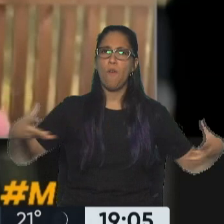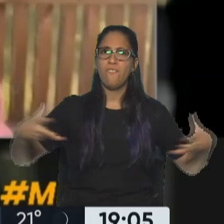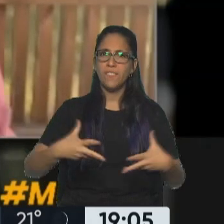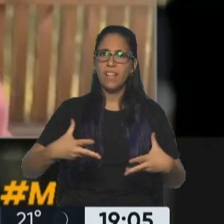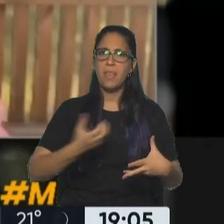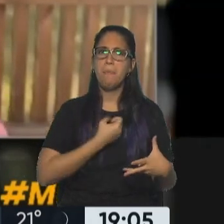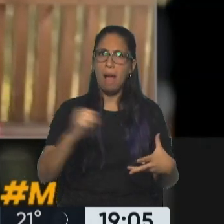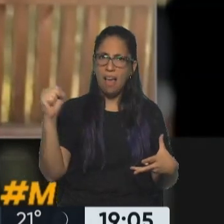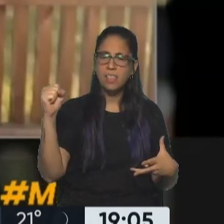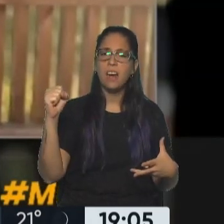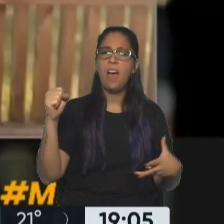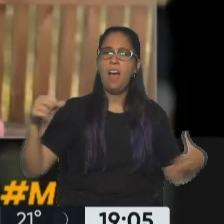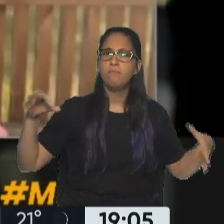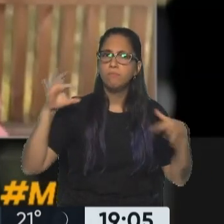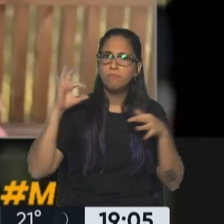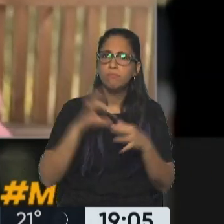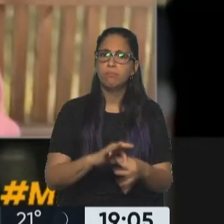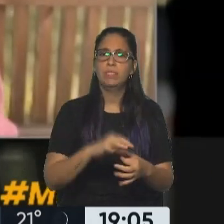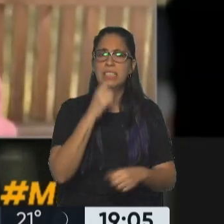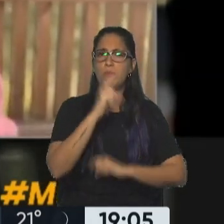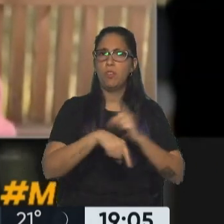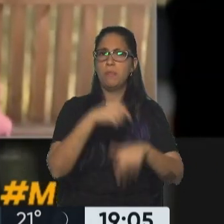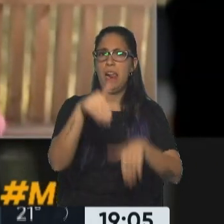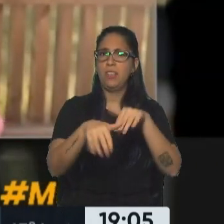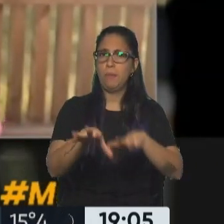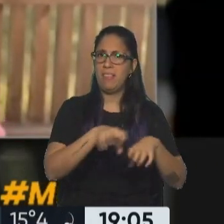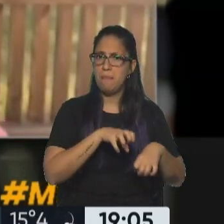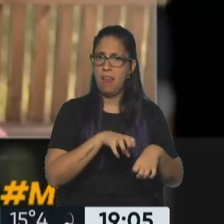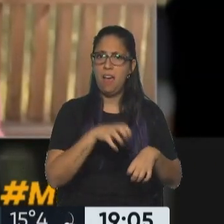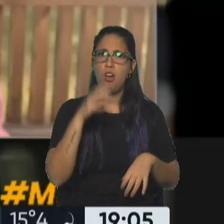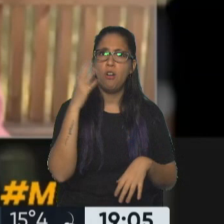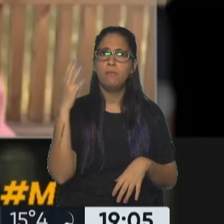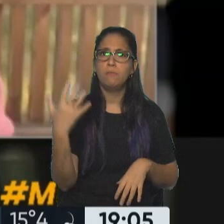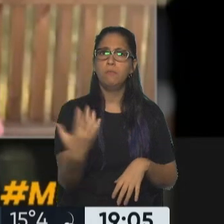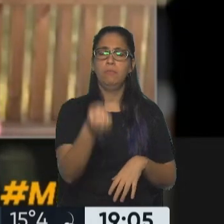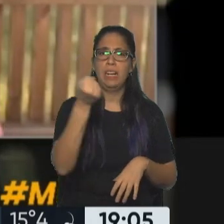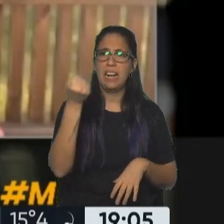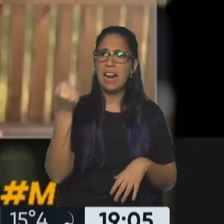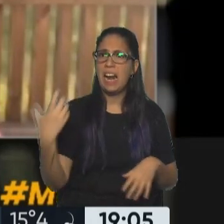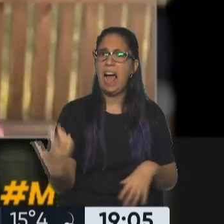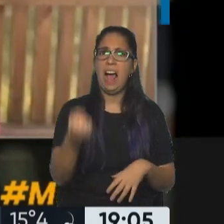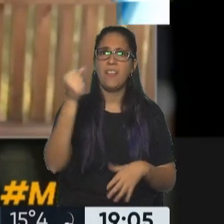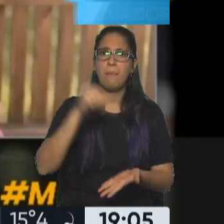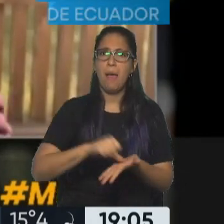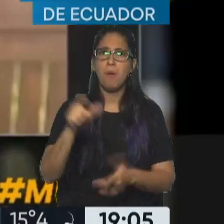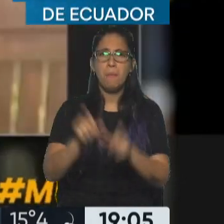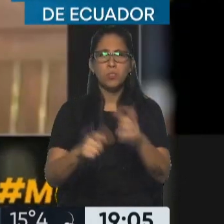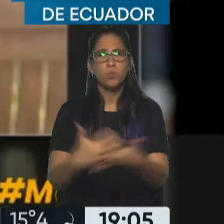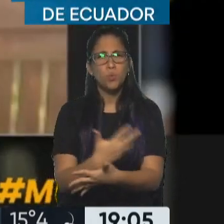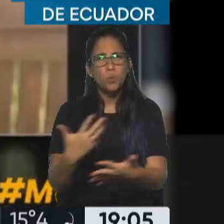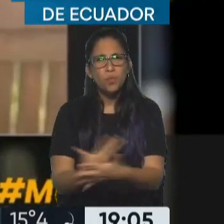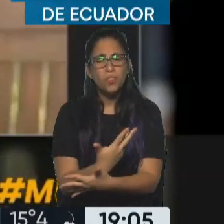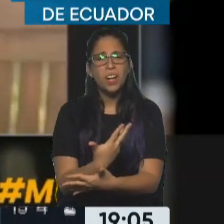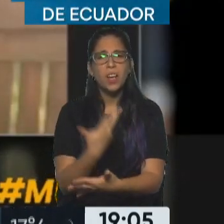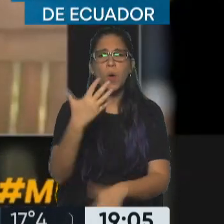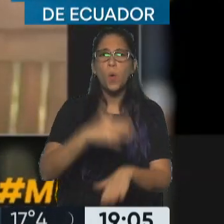que venza contundentemente si se dan las próximas elecciones anticipadas y rescate el país, porque el país, la gente está sufriendo